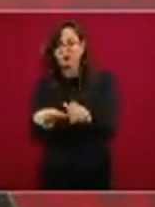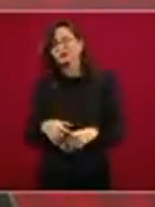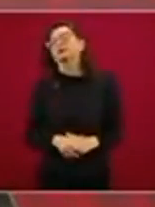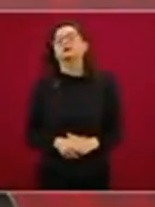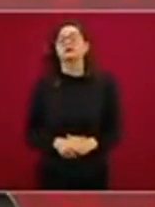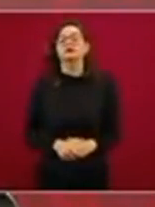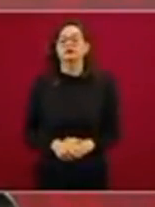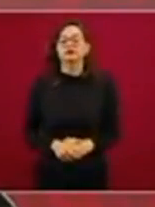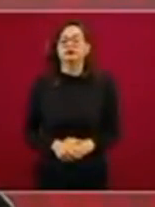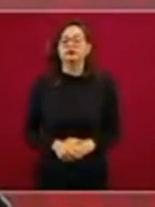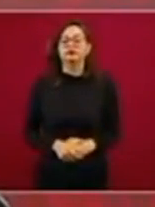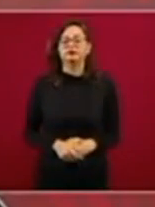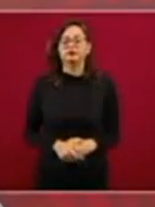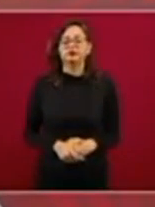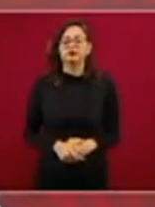en el caso